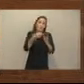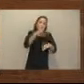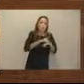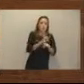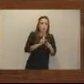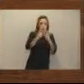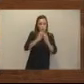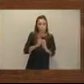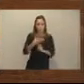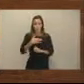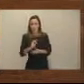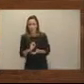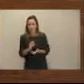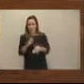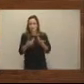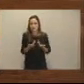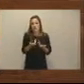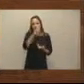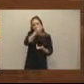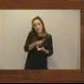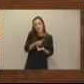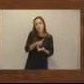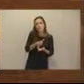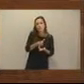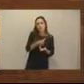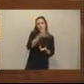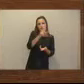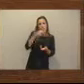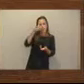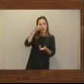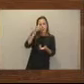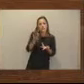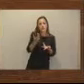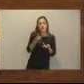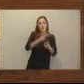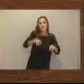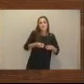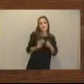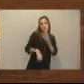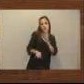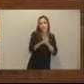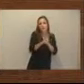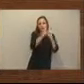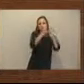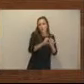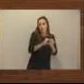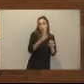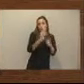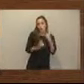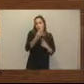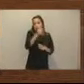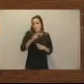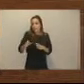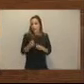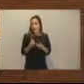Zapatero firmó con el Partido Popular una reforma constitucional, porque alguien le escribió, pero no era un niño. Era el